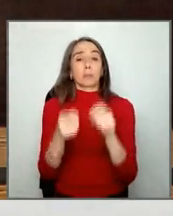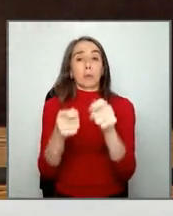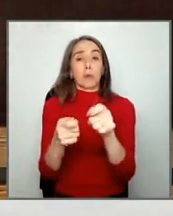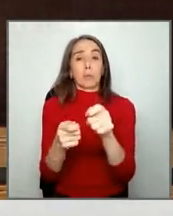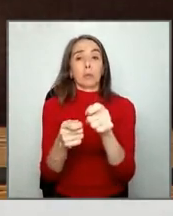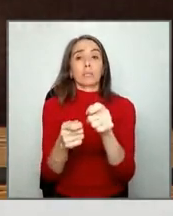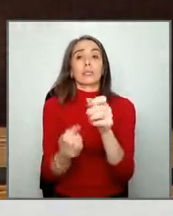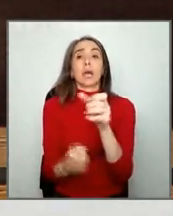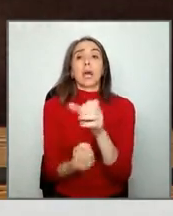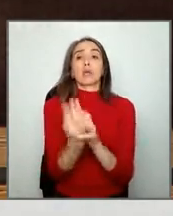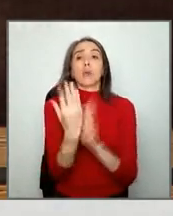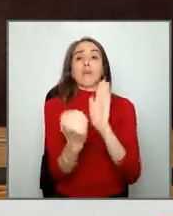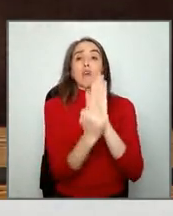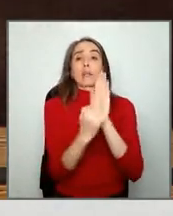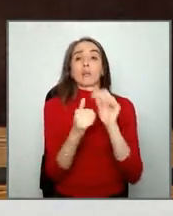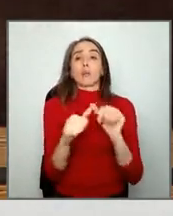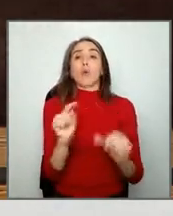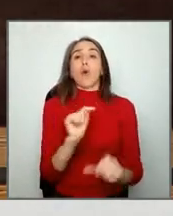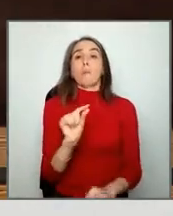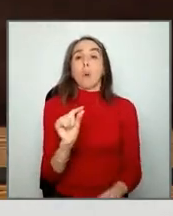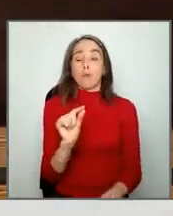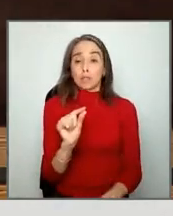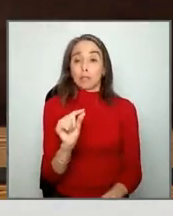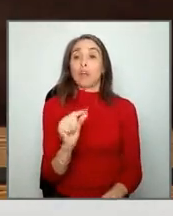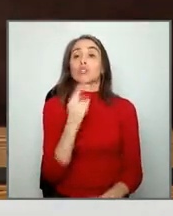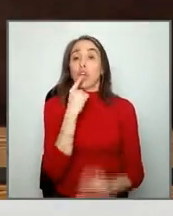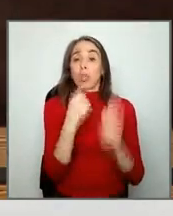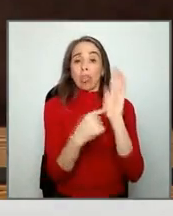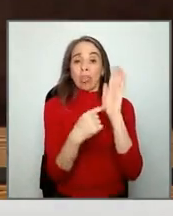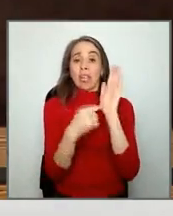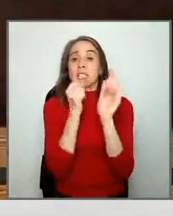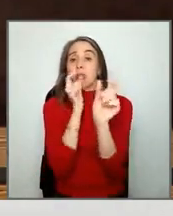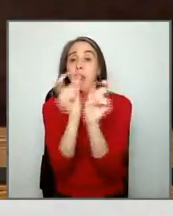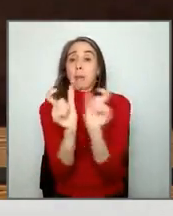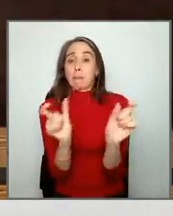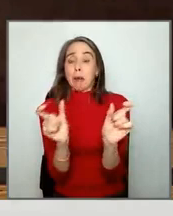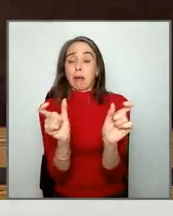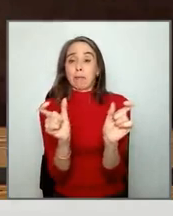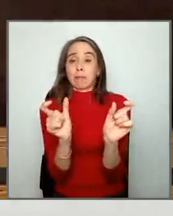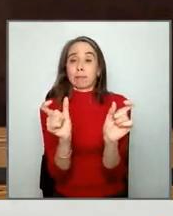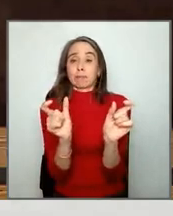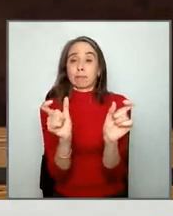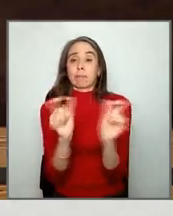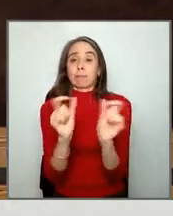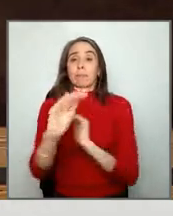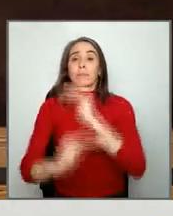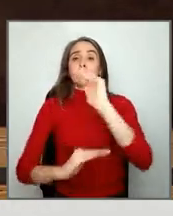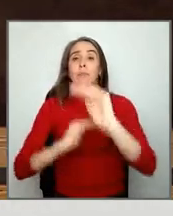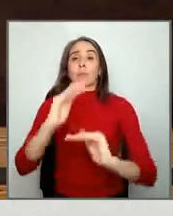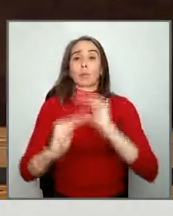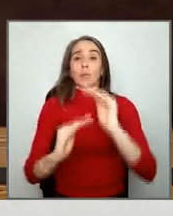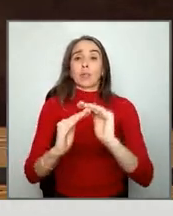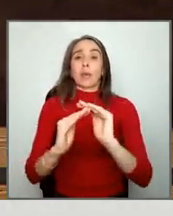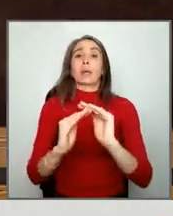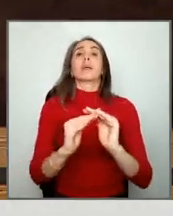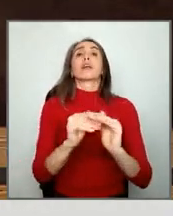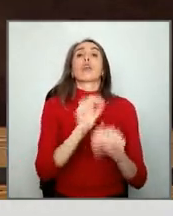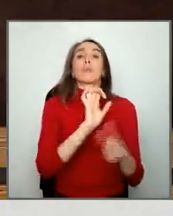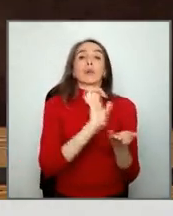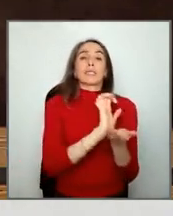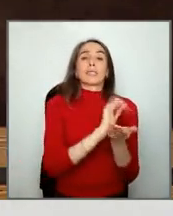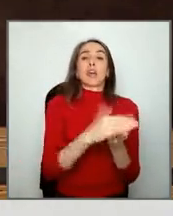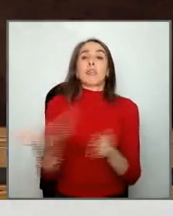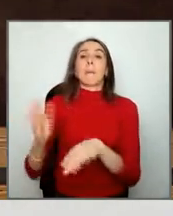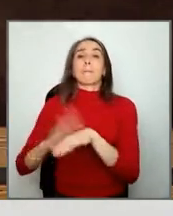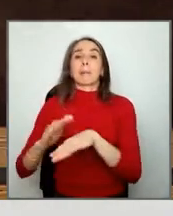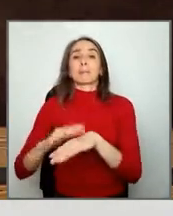en que se establecía expresamente una protección para las concesiones actuales vigentes en áreas